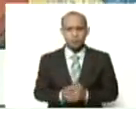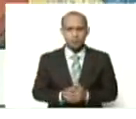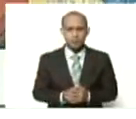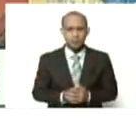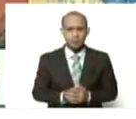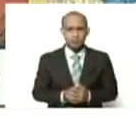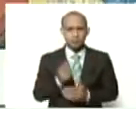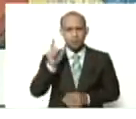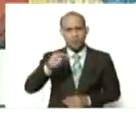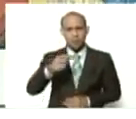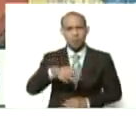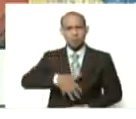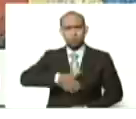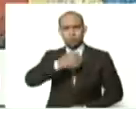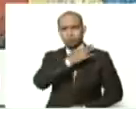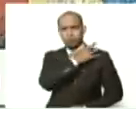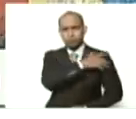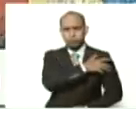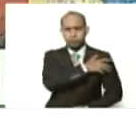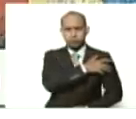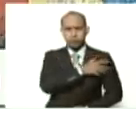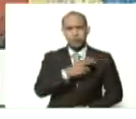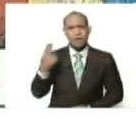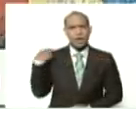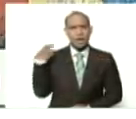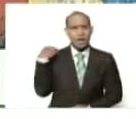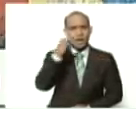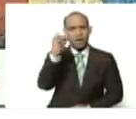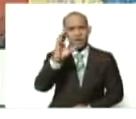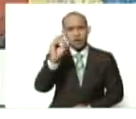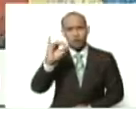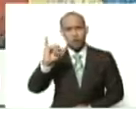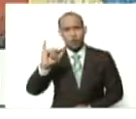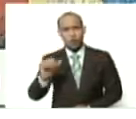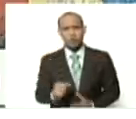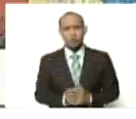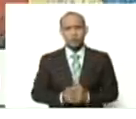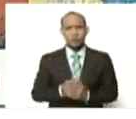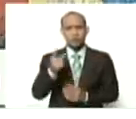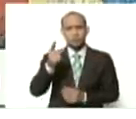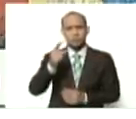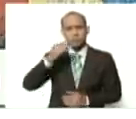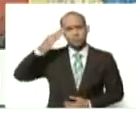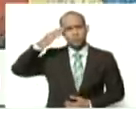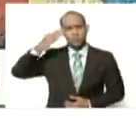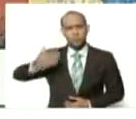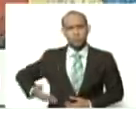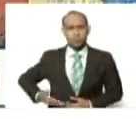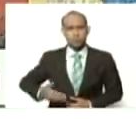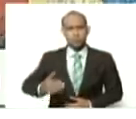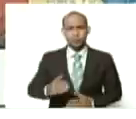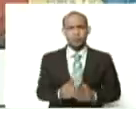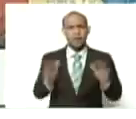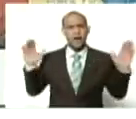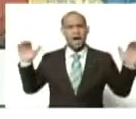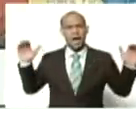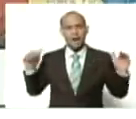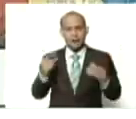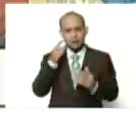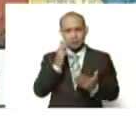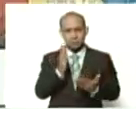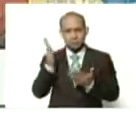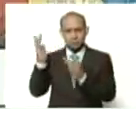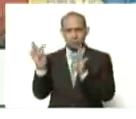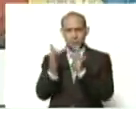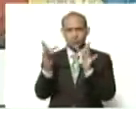y el general jefe de la SODI, general Ángel Juliao Moronta.